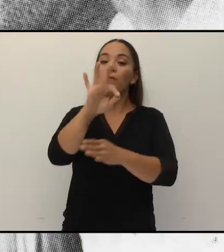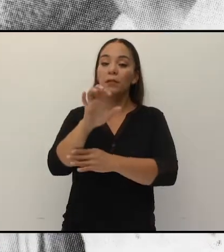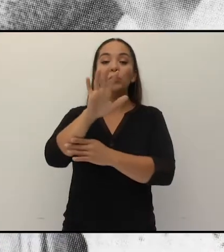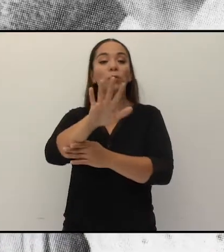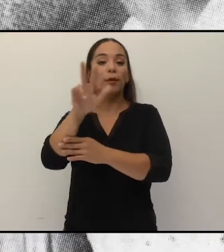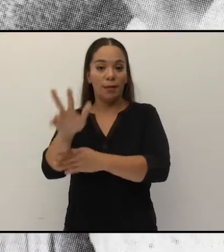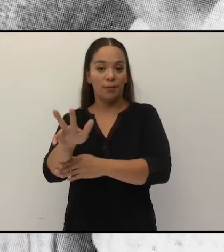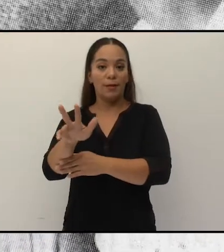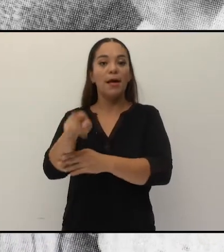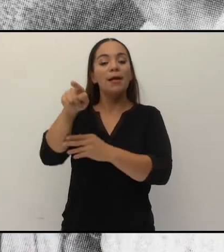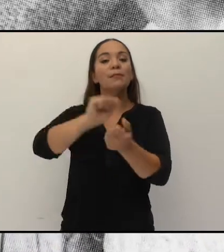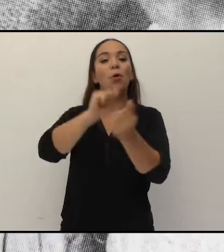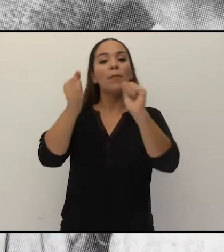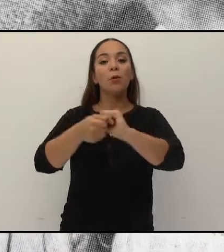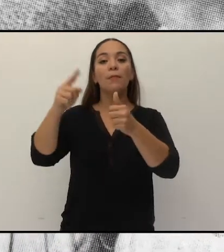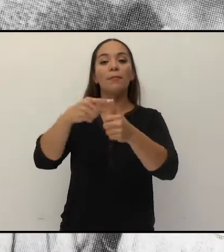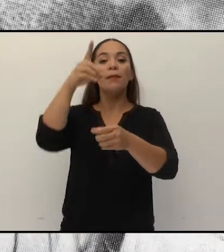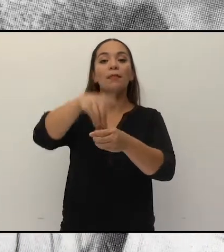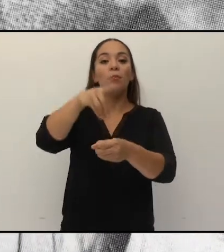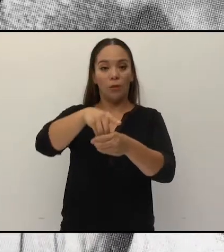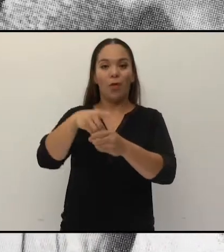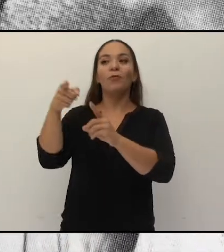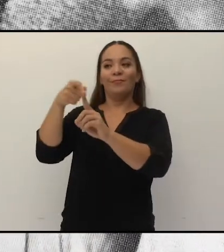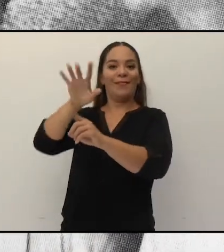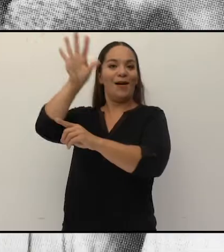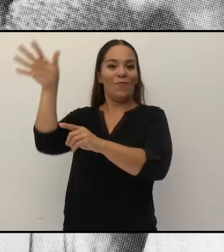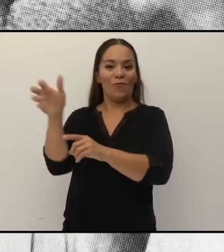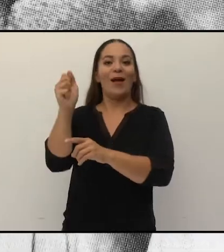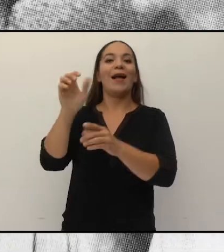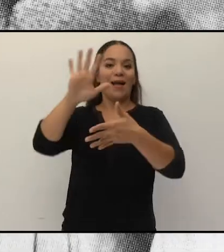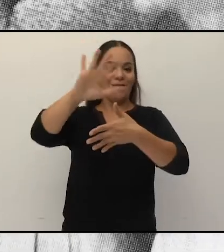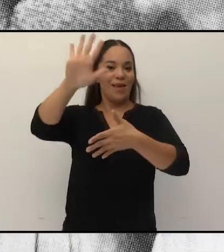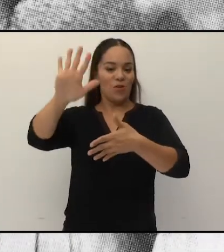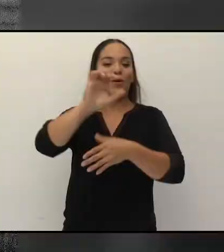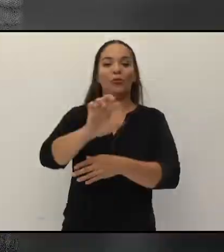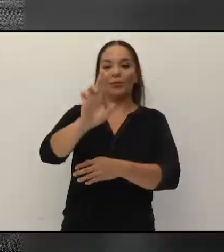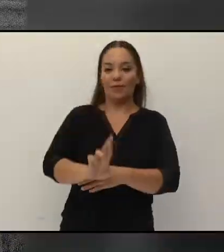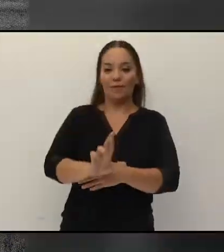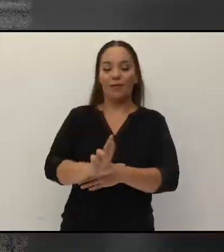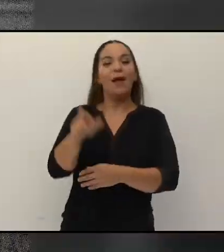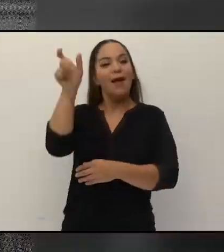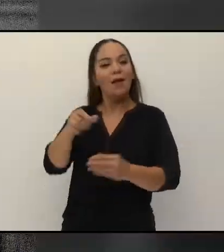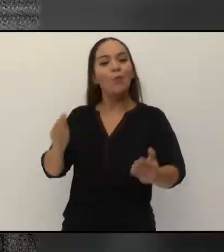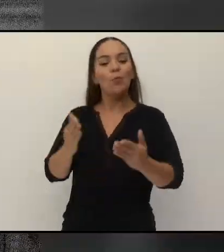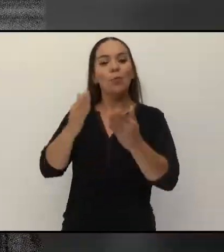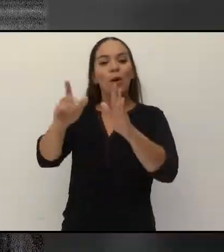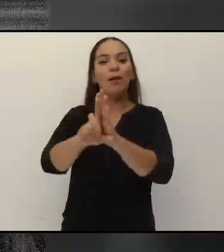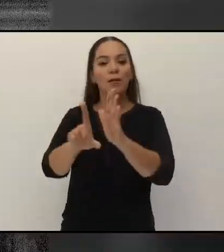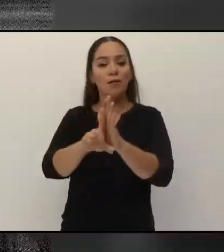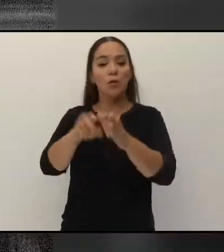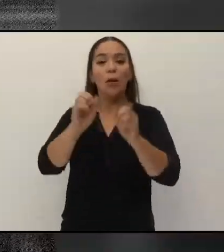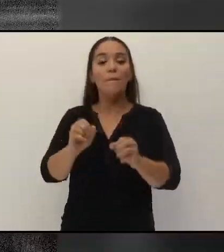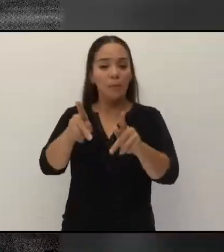En 1953 se convirtió en el primer diputado de origen afrocaribeño en Costa Rica y como tal promovió